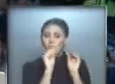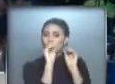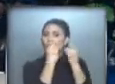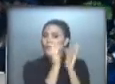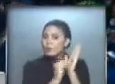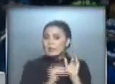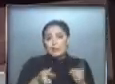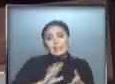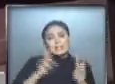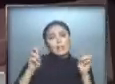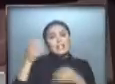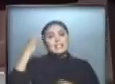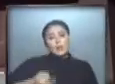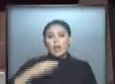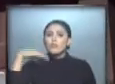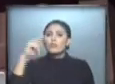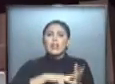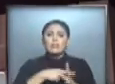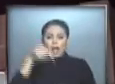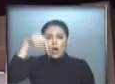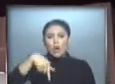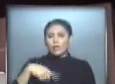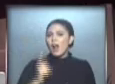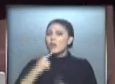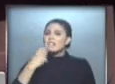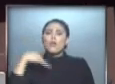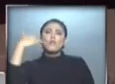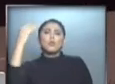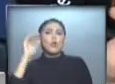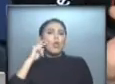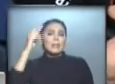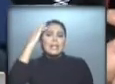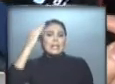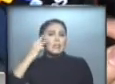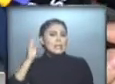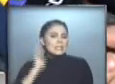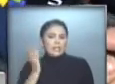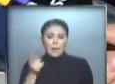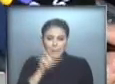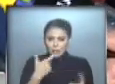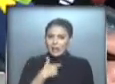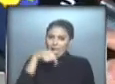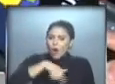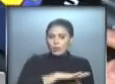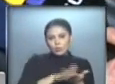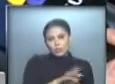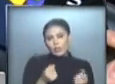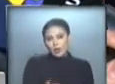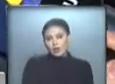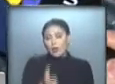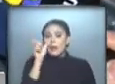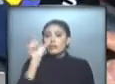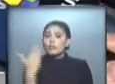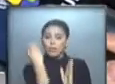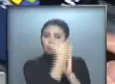materia de seguridad lo mismo. Futuro para nosotros es hoy. Nos hablan de futuro 2015, 2016. La gente quiere que le resolvamos los problemas de hoy. La